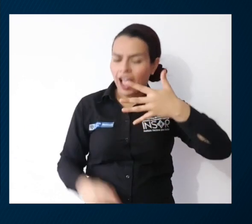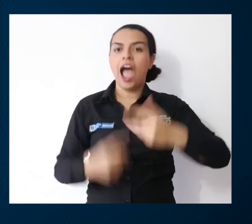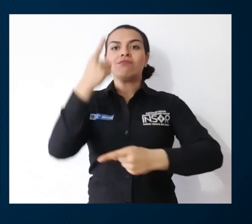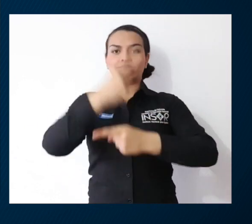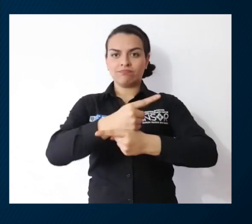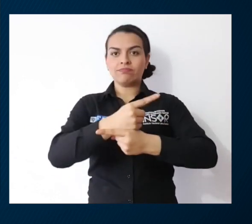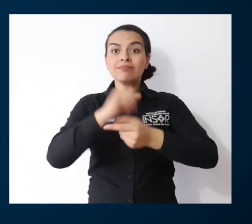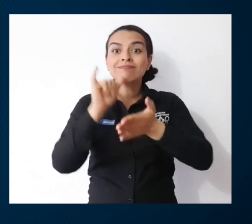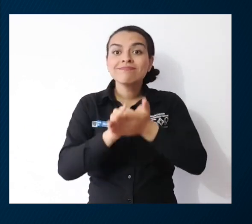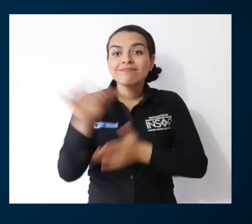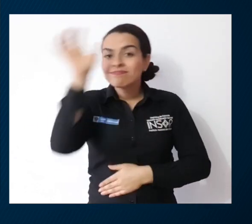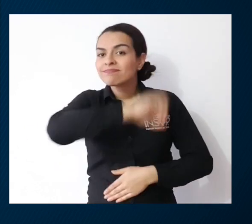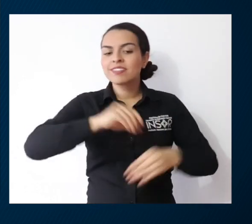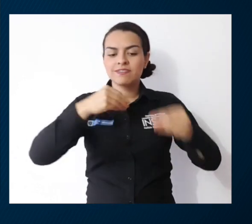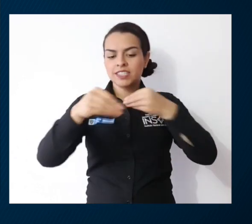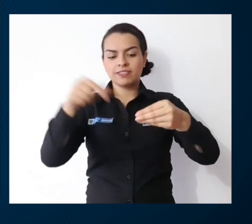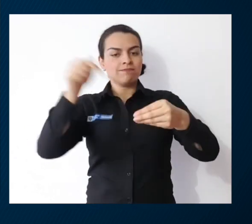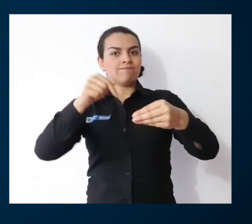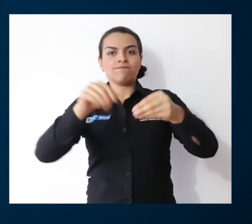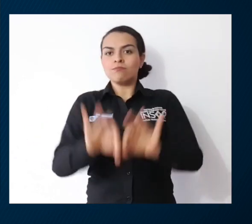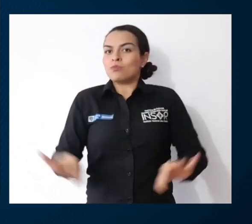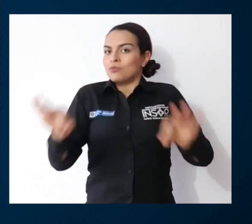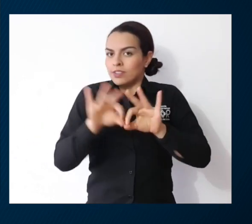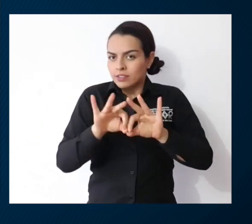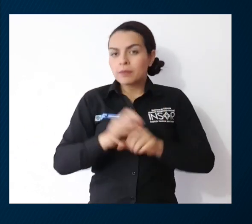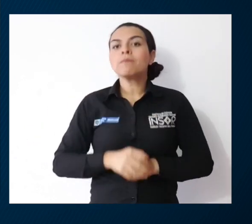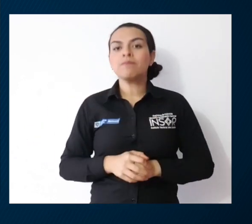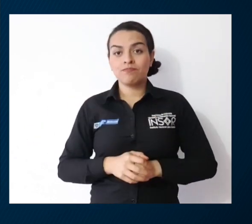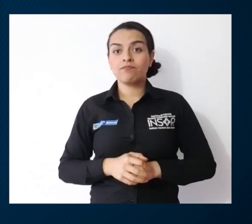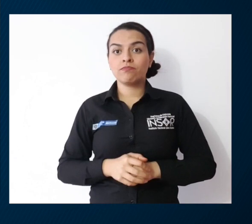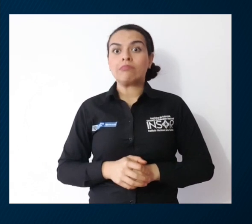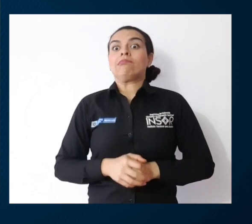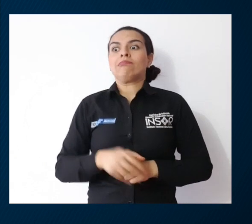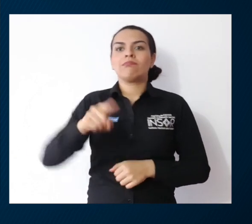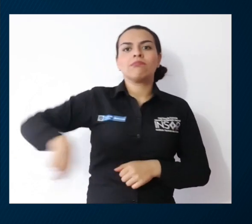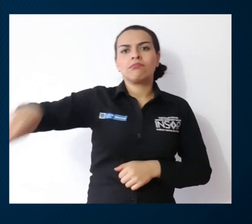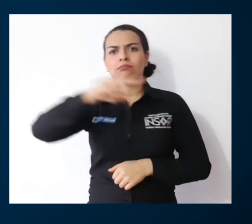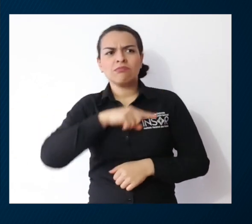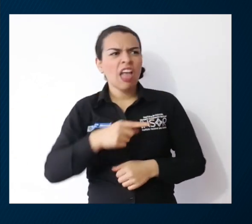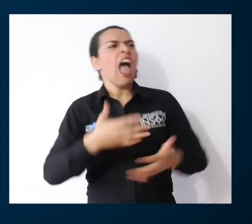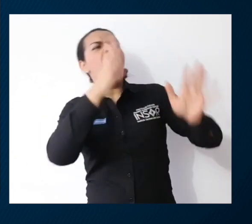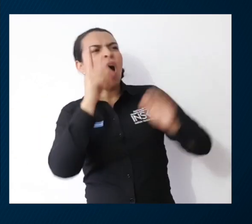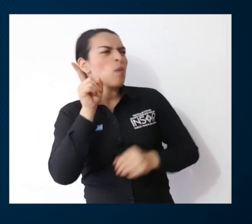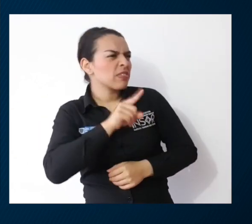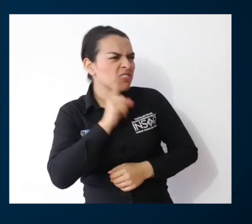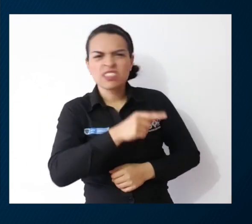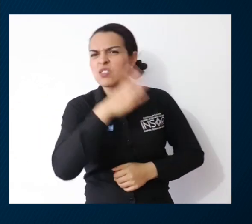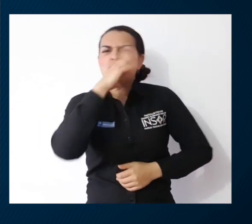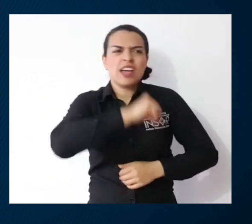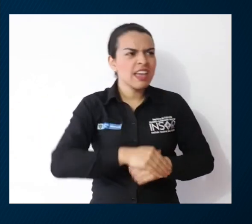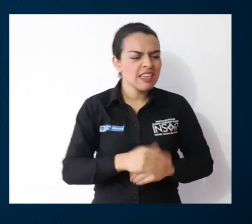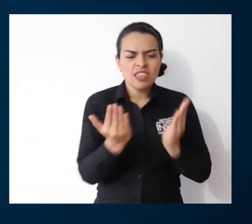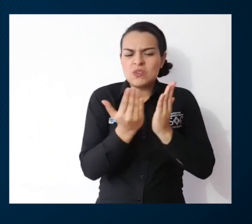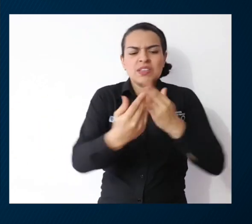la flexibilidad es la clave. Por supuesto, aquí saltan a la yugular más de uno a decir que eso no es cierto, que el sistema educativo